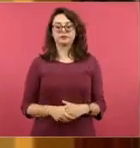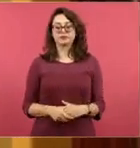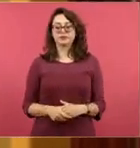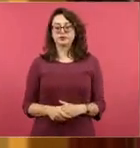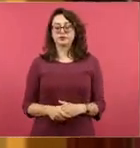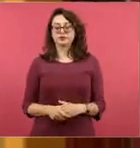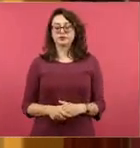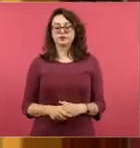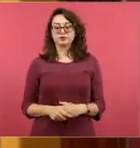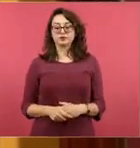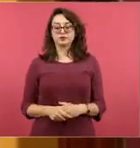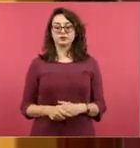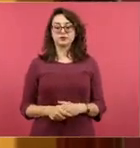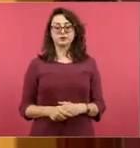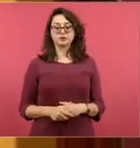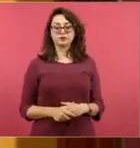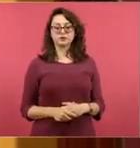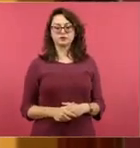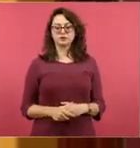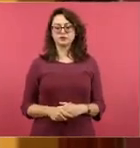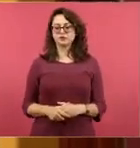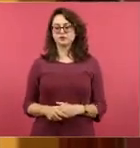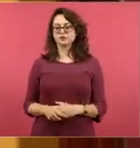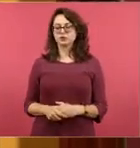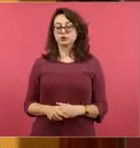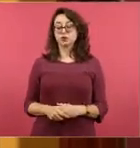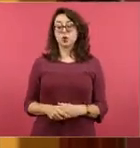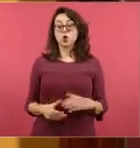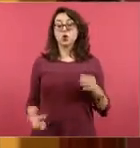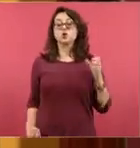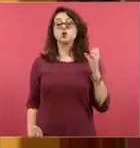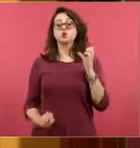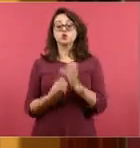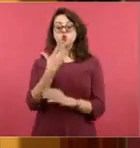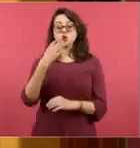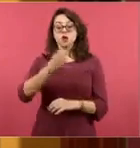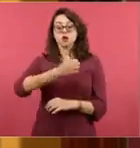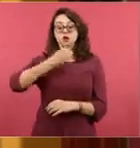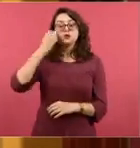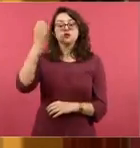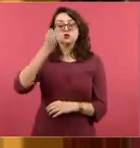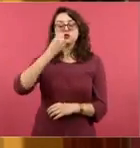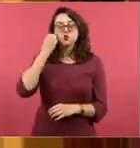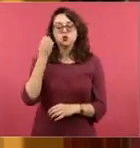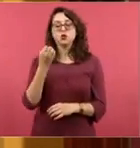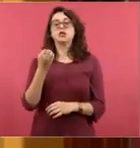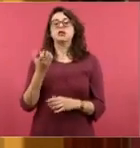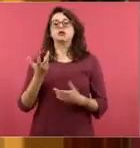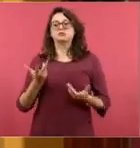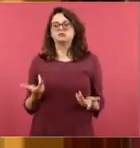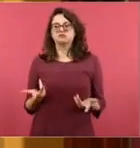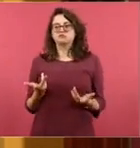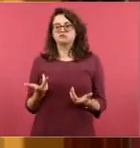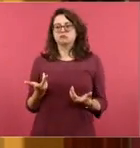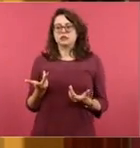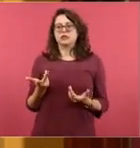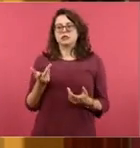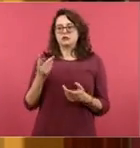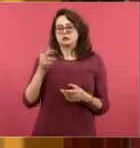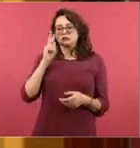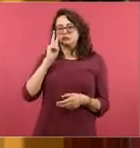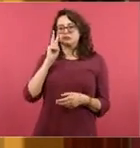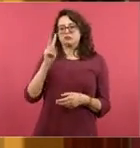esta cosmovisión de ideas, la nueva escuela mexicana asume a la comunidad como un núcleo